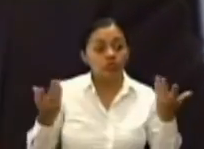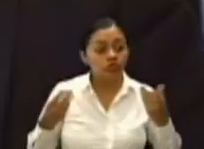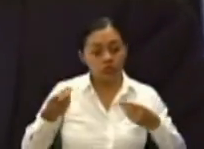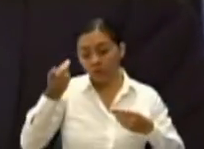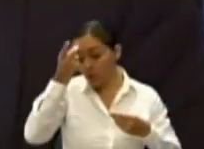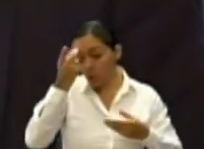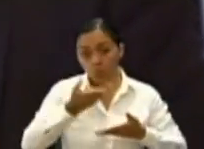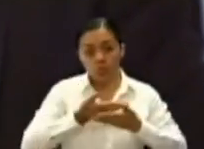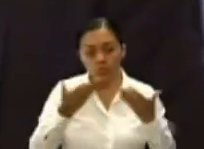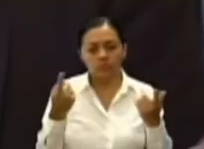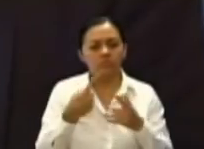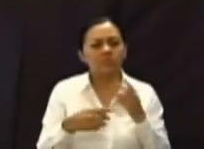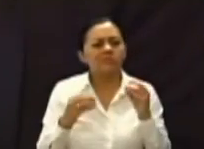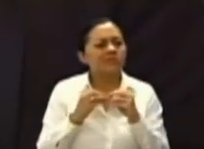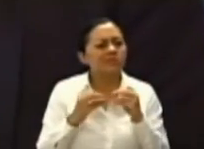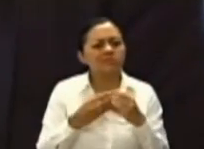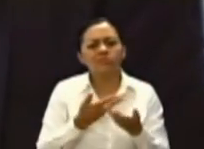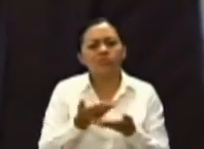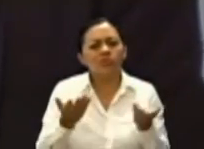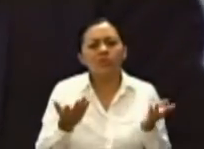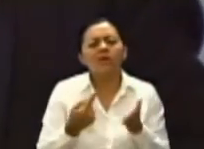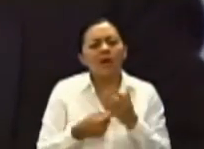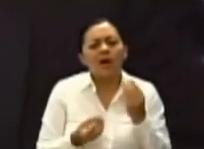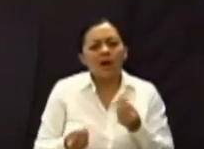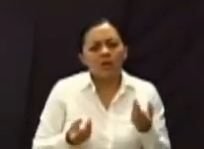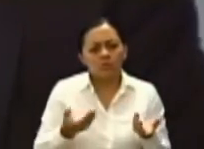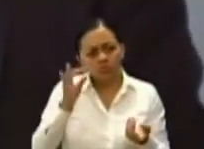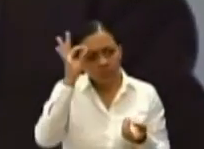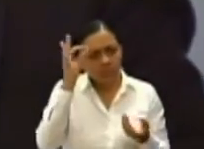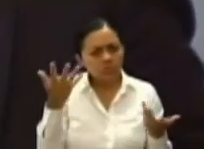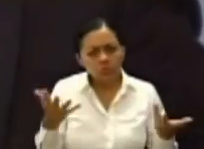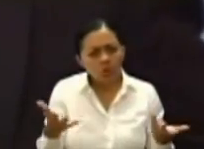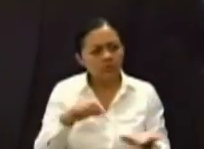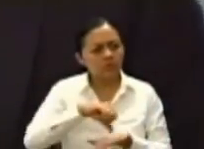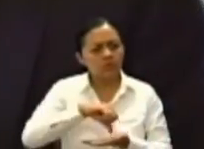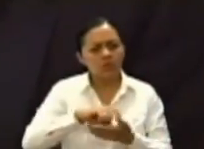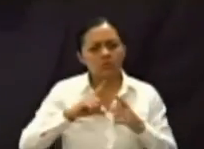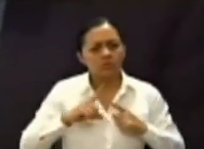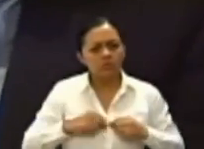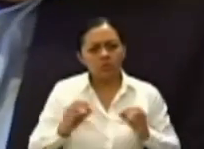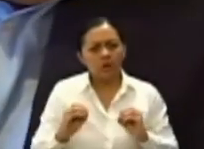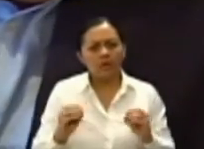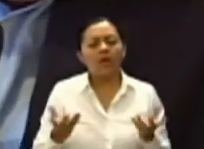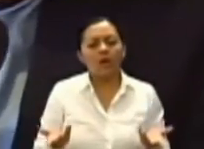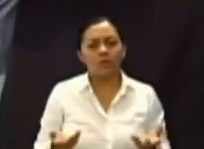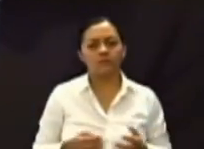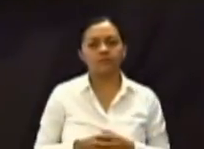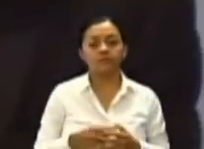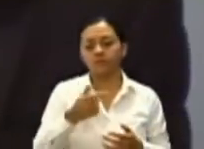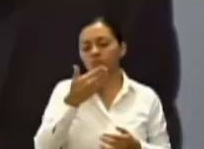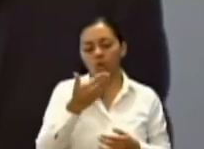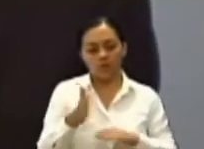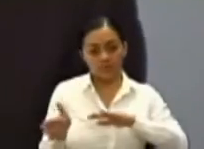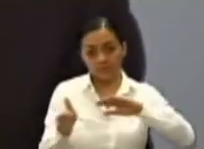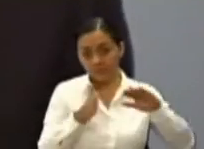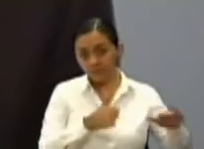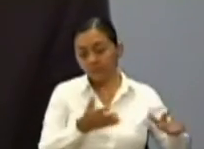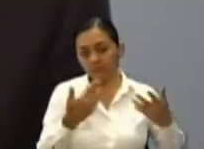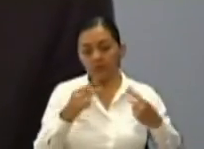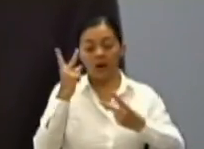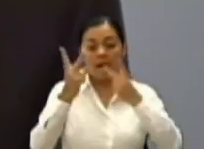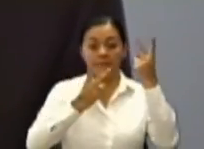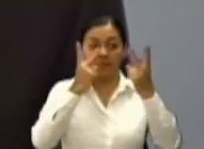la deuda pública esquemas que hay que hacer pues si no hay hospitales no hay centros de salud no hay nada bueno después de visitar esta